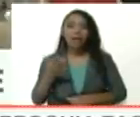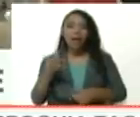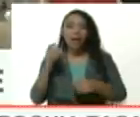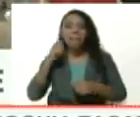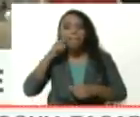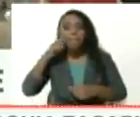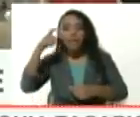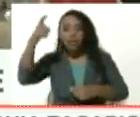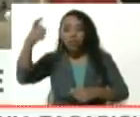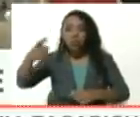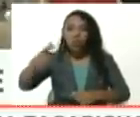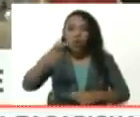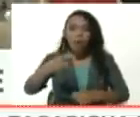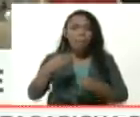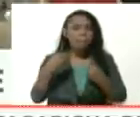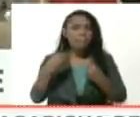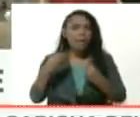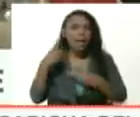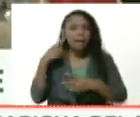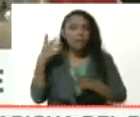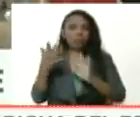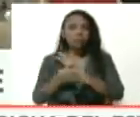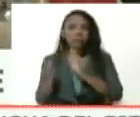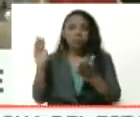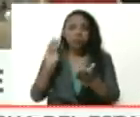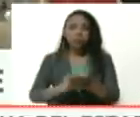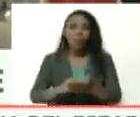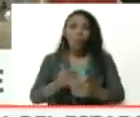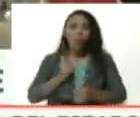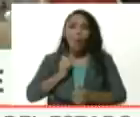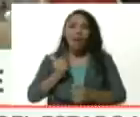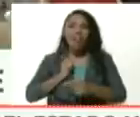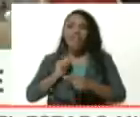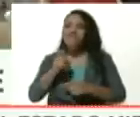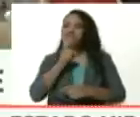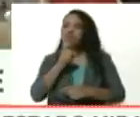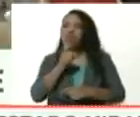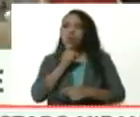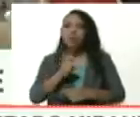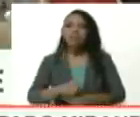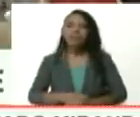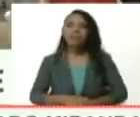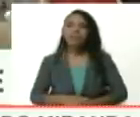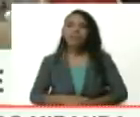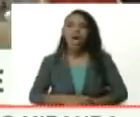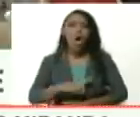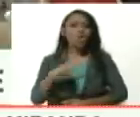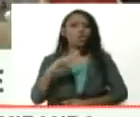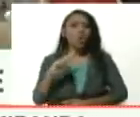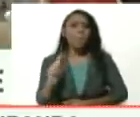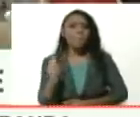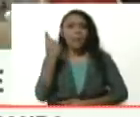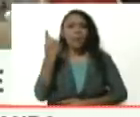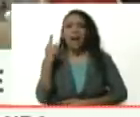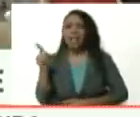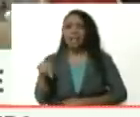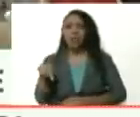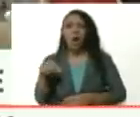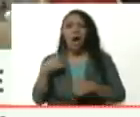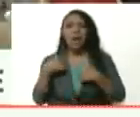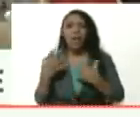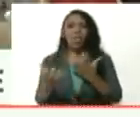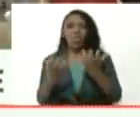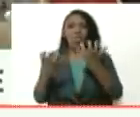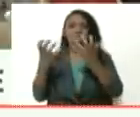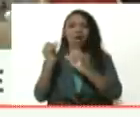humano, para sobreponernos a cualquier adversidad. No es la primera vez que nos queman las máquinas